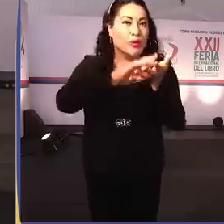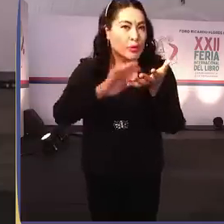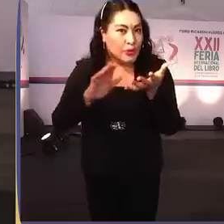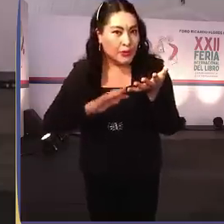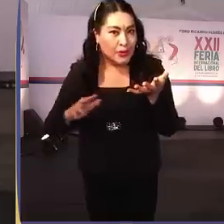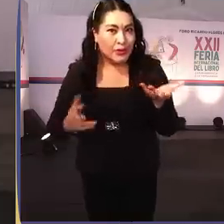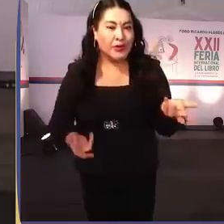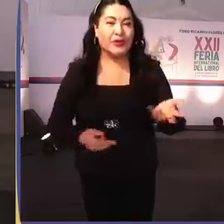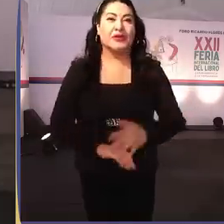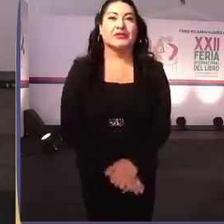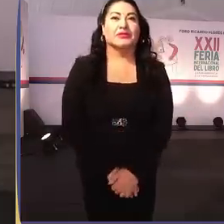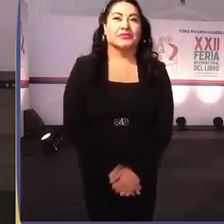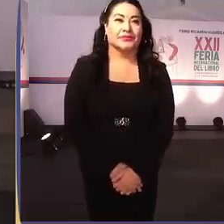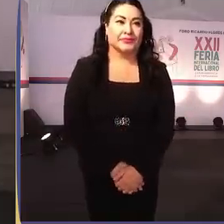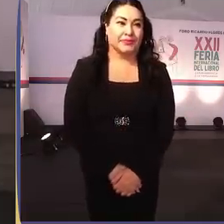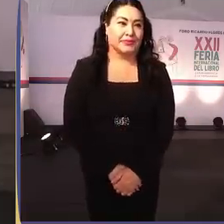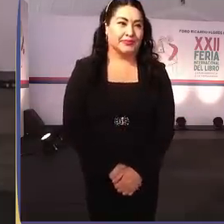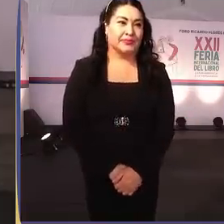¿Qué se siente quién?